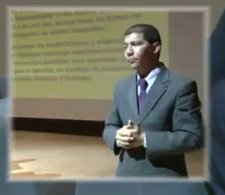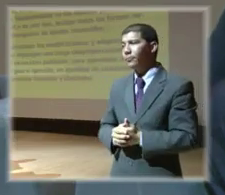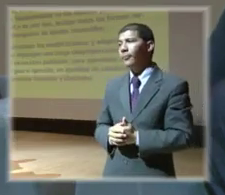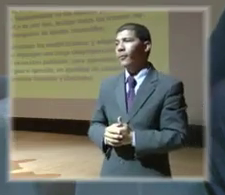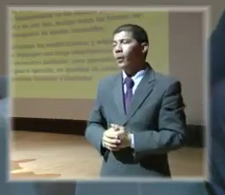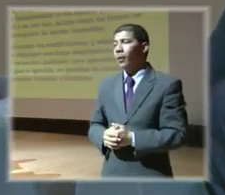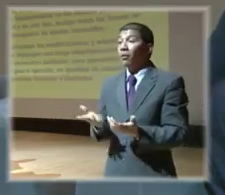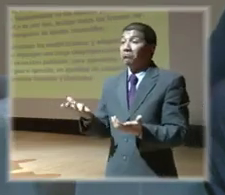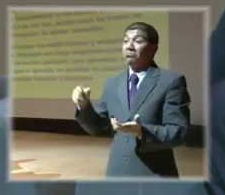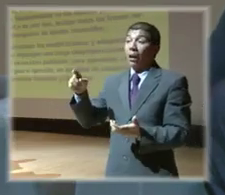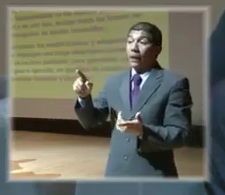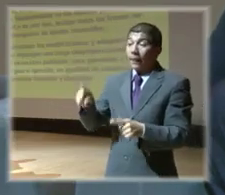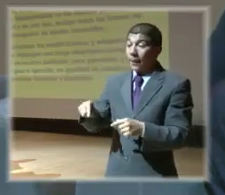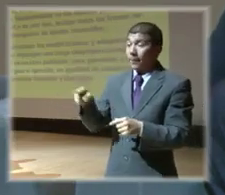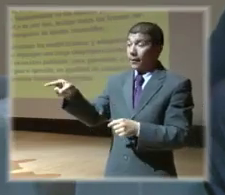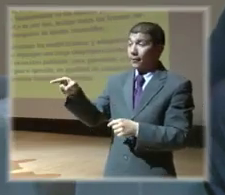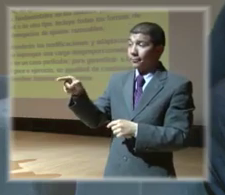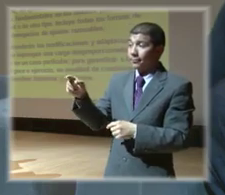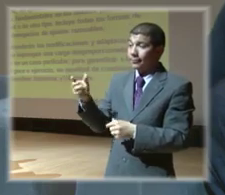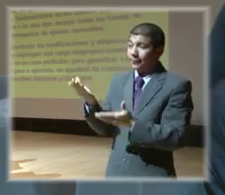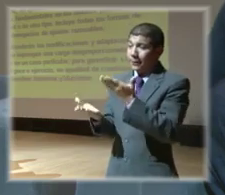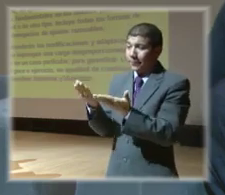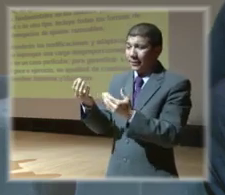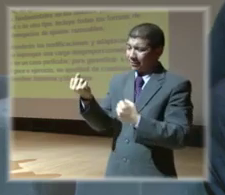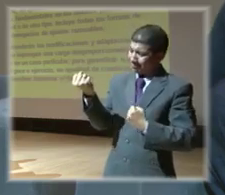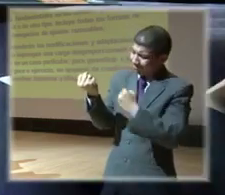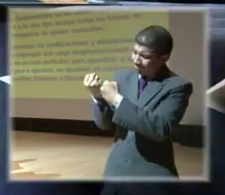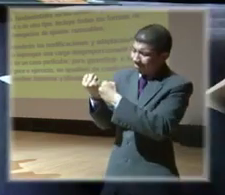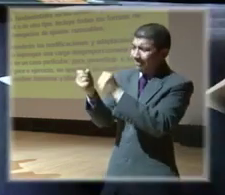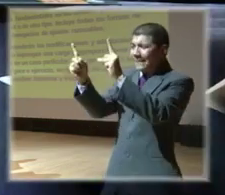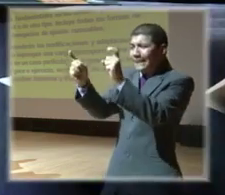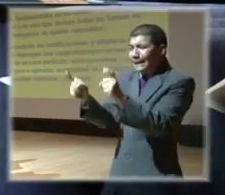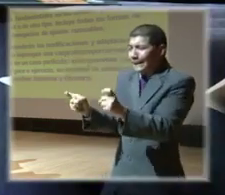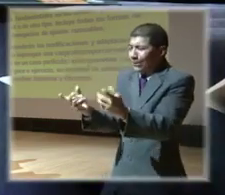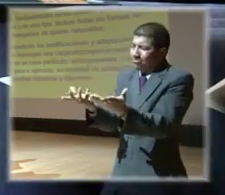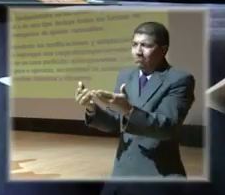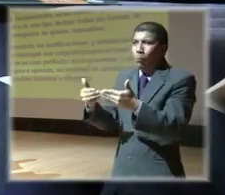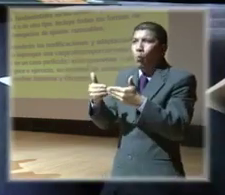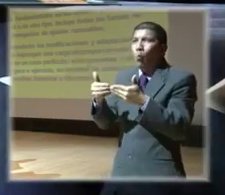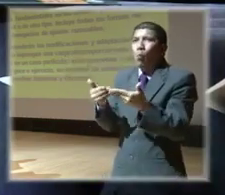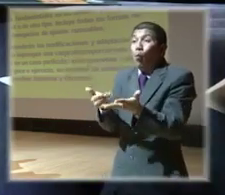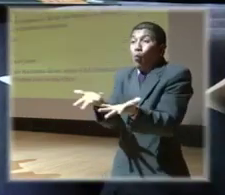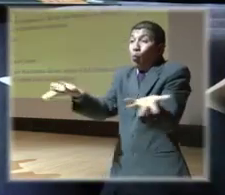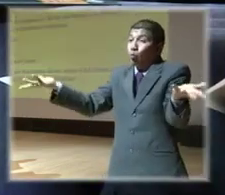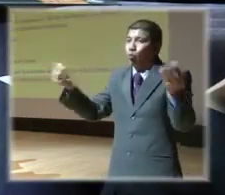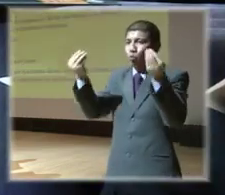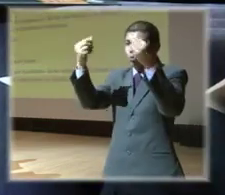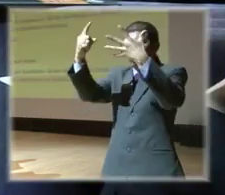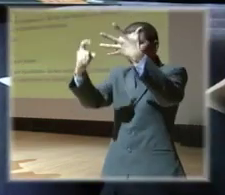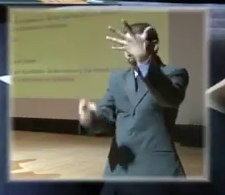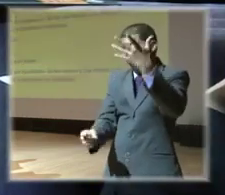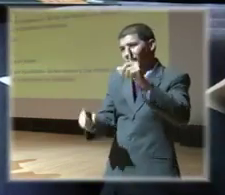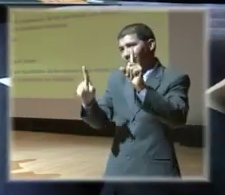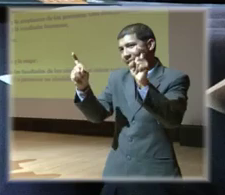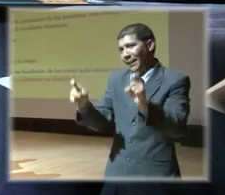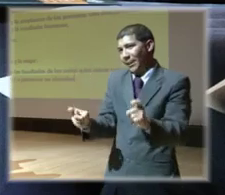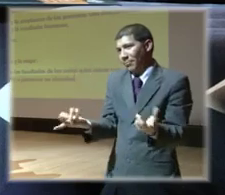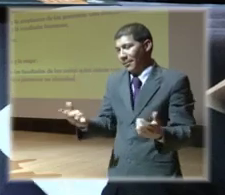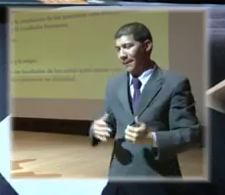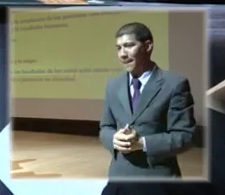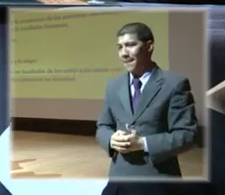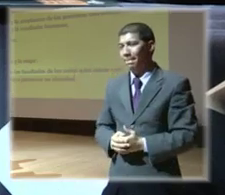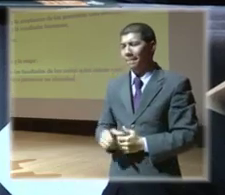consistencia y la intensidad es muy amplia. Bueno, quizás pensar algún tipo de